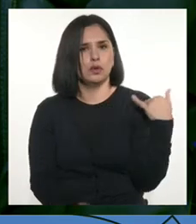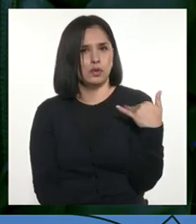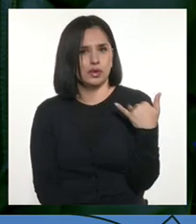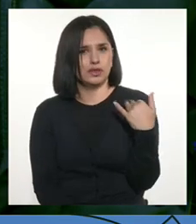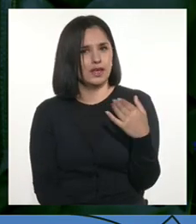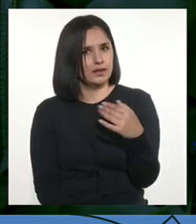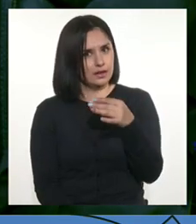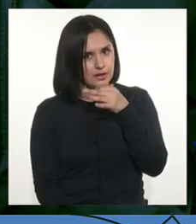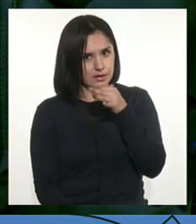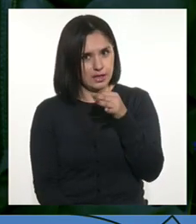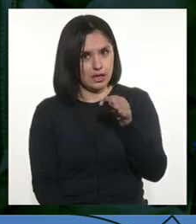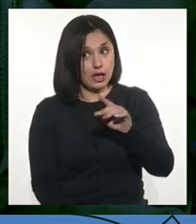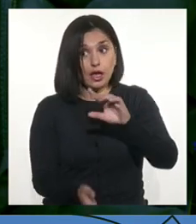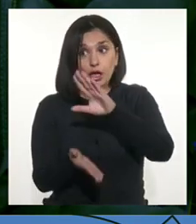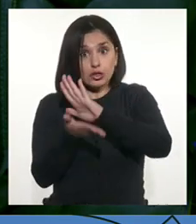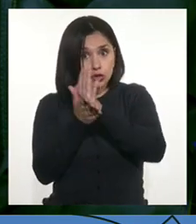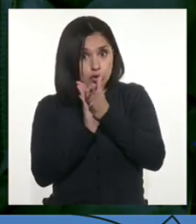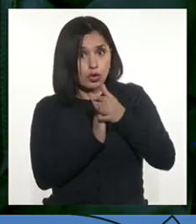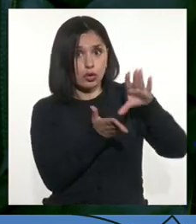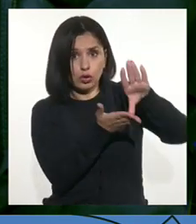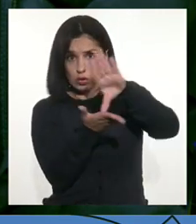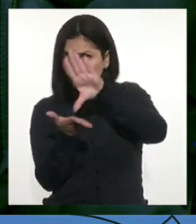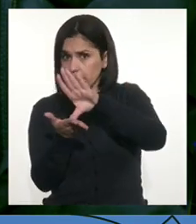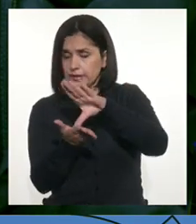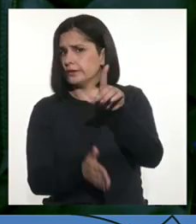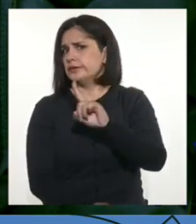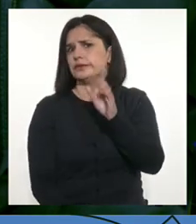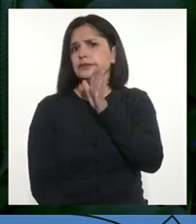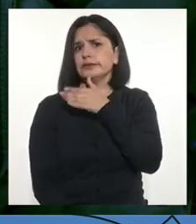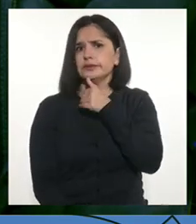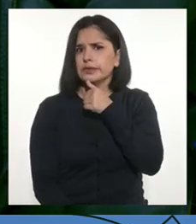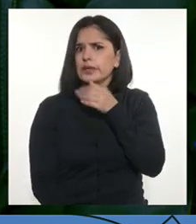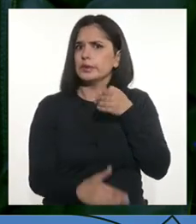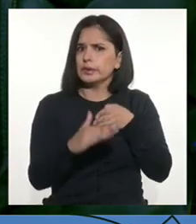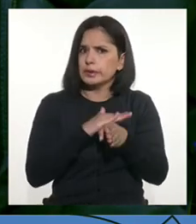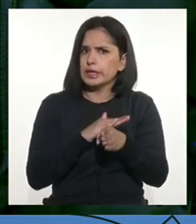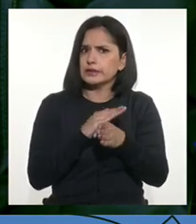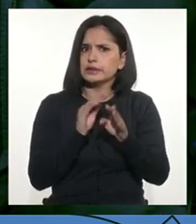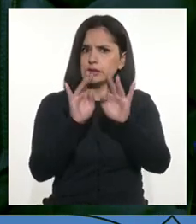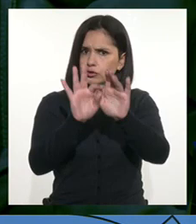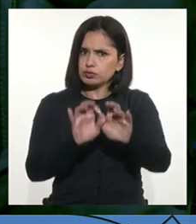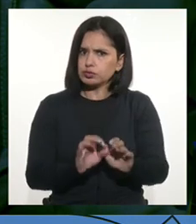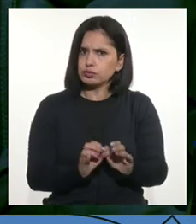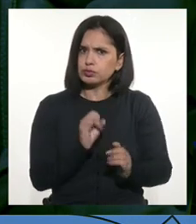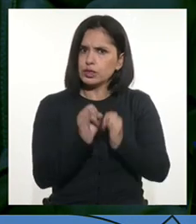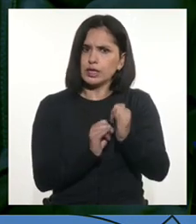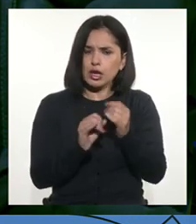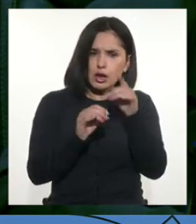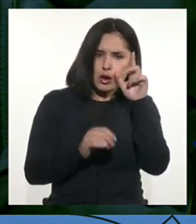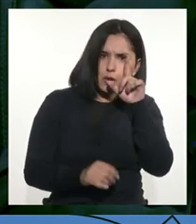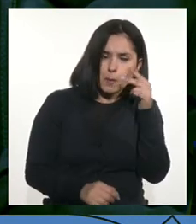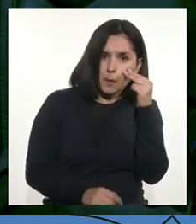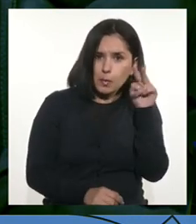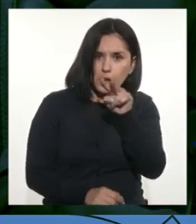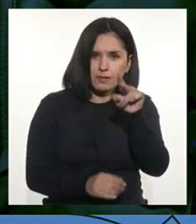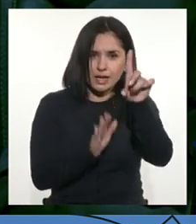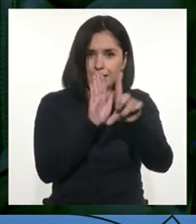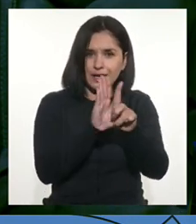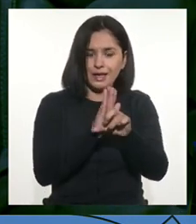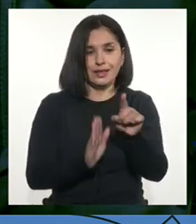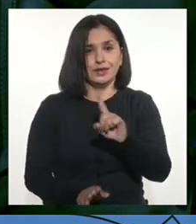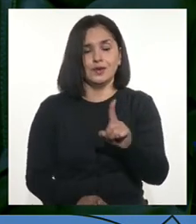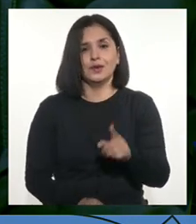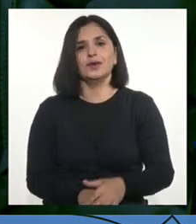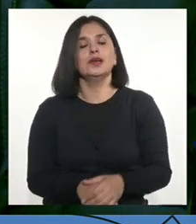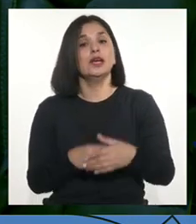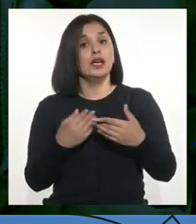que no en todos los países existe una un acceso electrónico a la ley lo que posesión